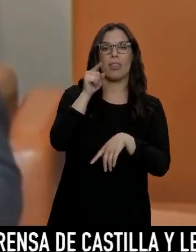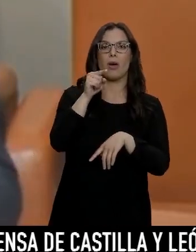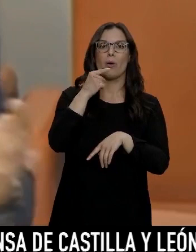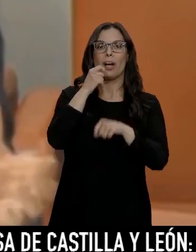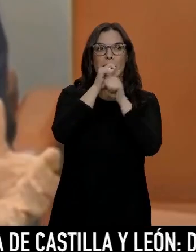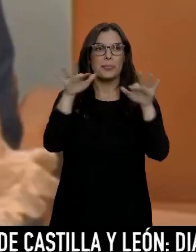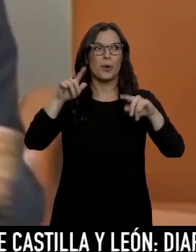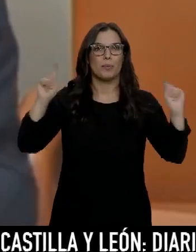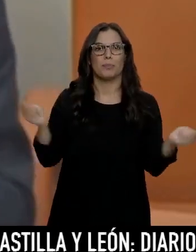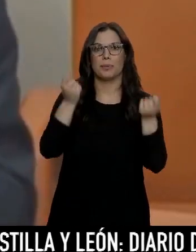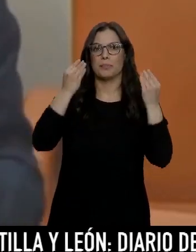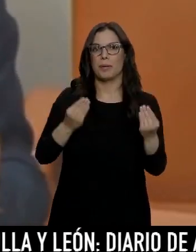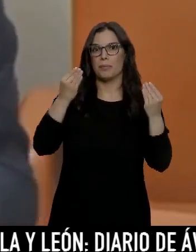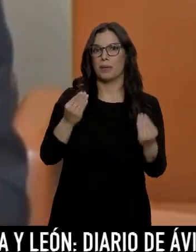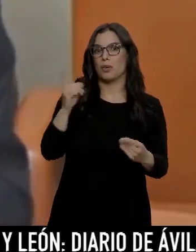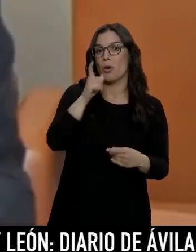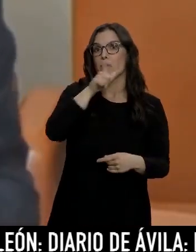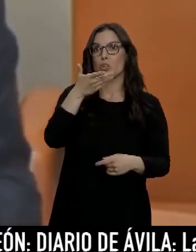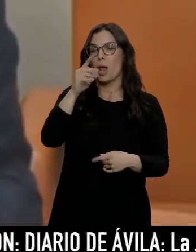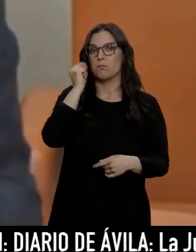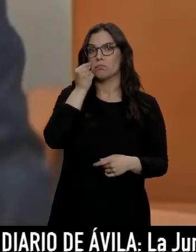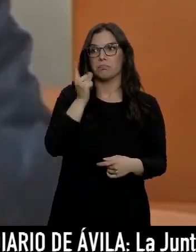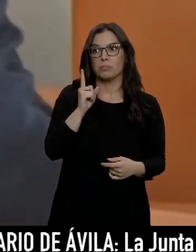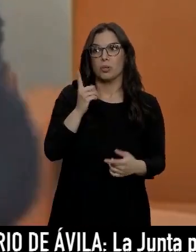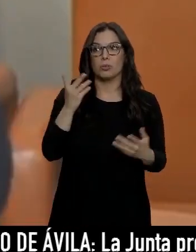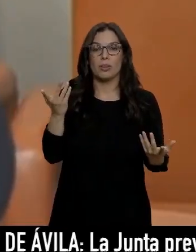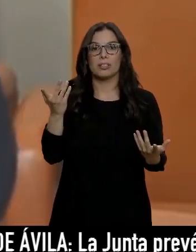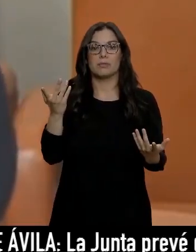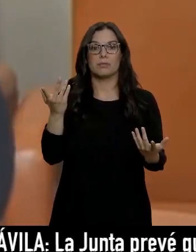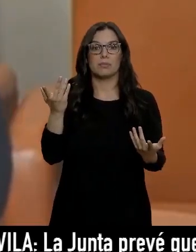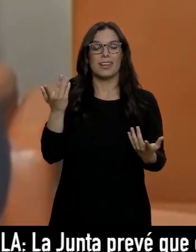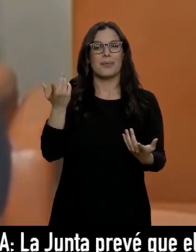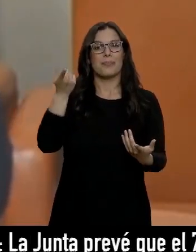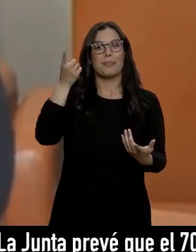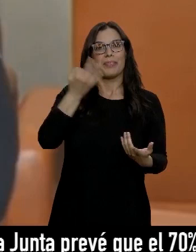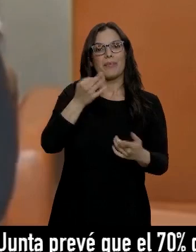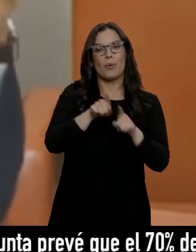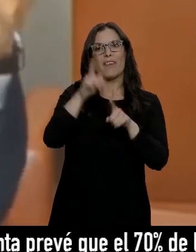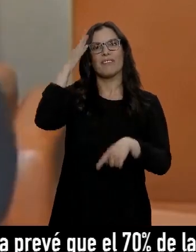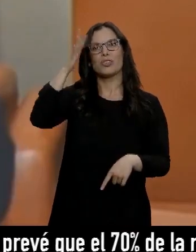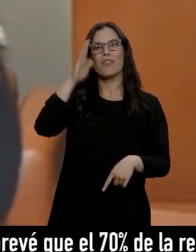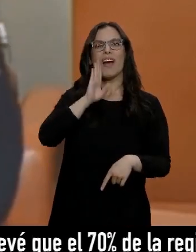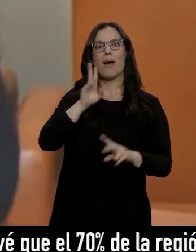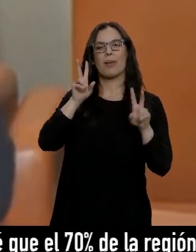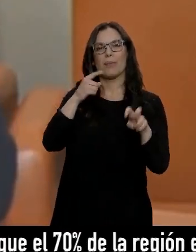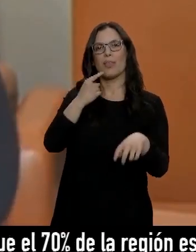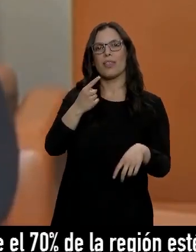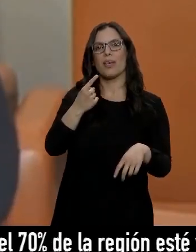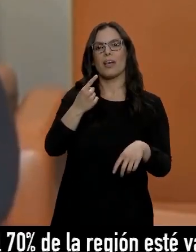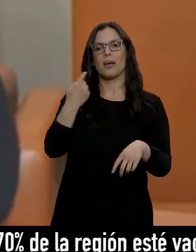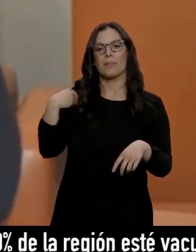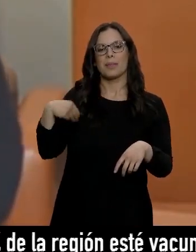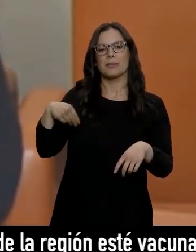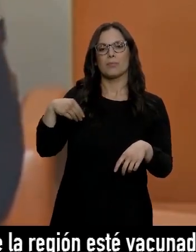difundidos, publicitados, no han calado en la población de ninguna manera. Y de alguna forma esto refleja esta filosofía que decía yo al principio de este bloque,